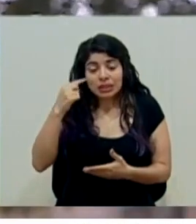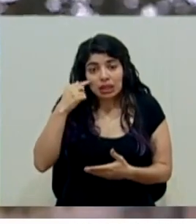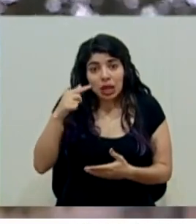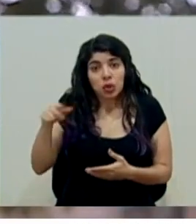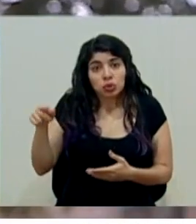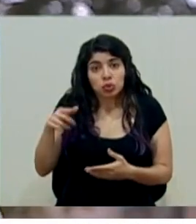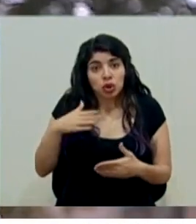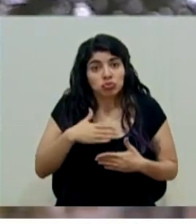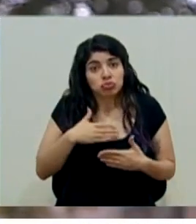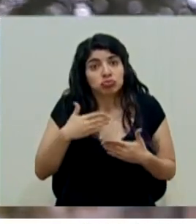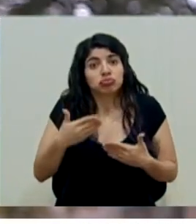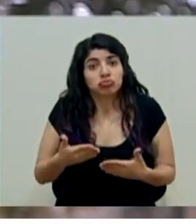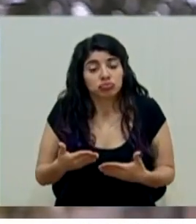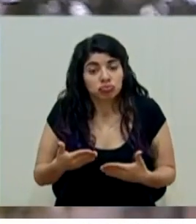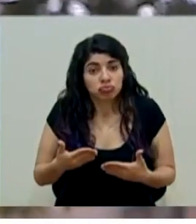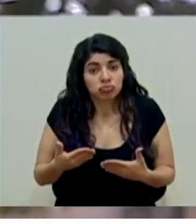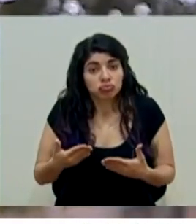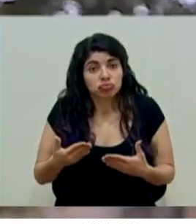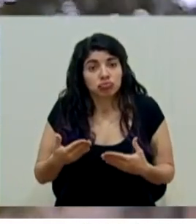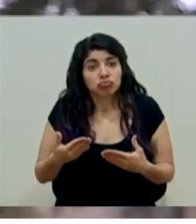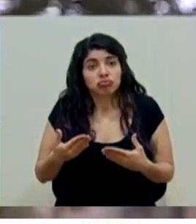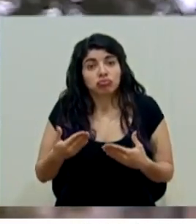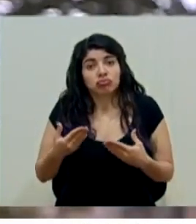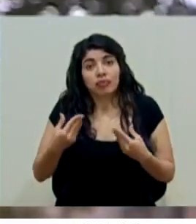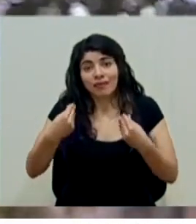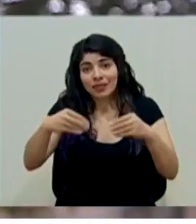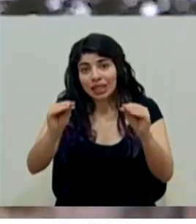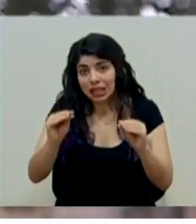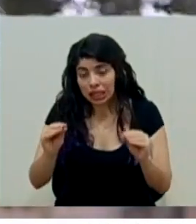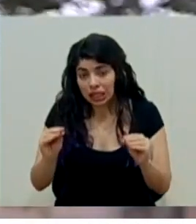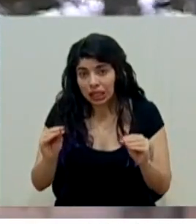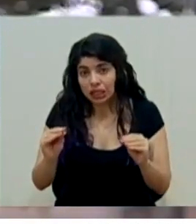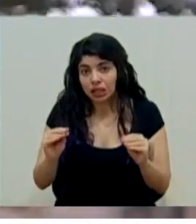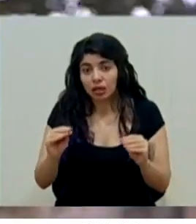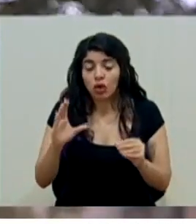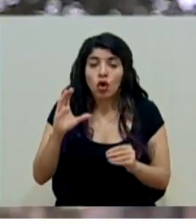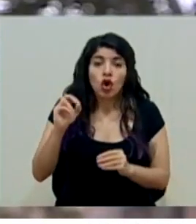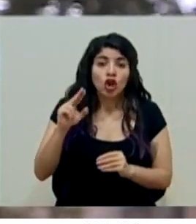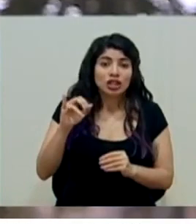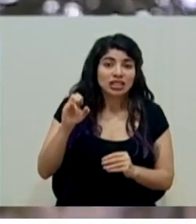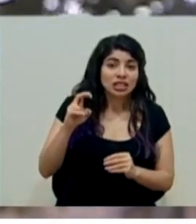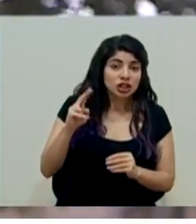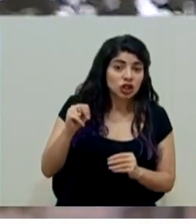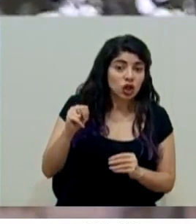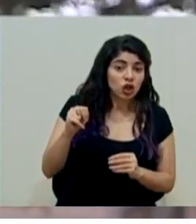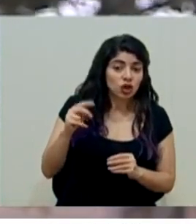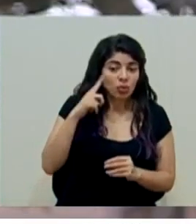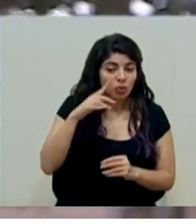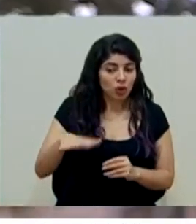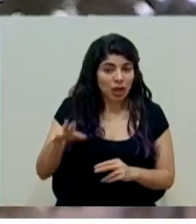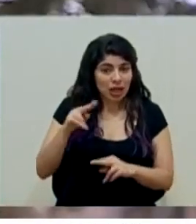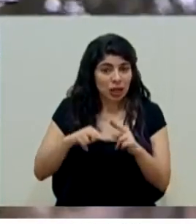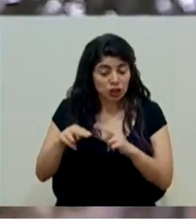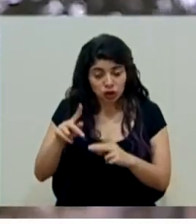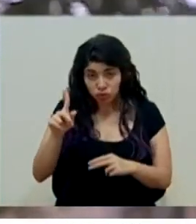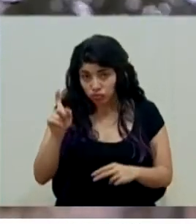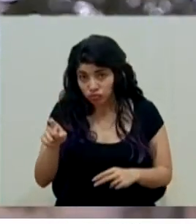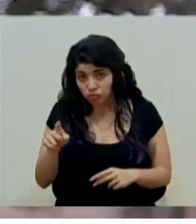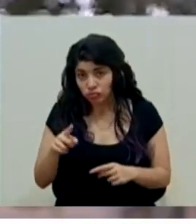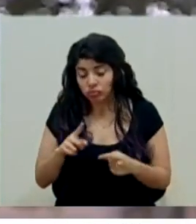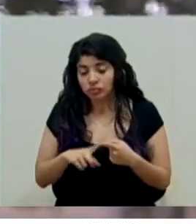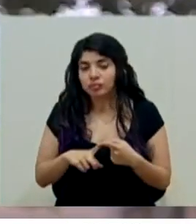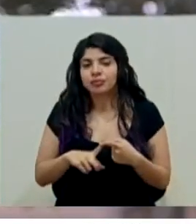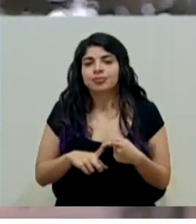estarían tal vez dispuestos a poner en venta o en concesión de alguna forma en el marco de esta negociación?